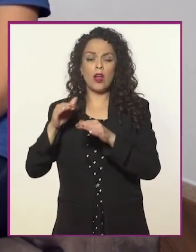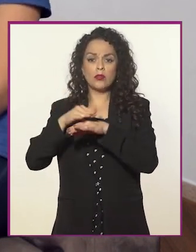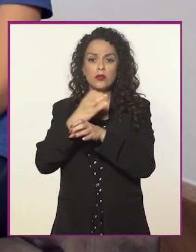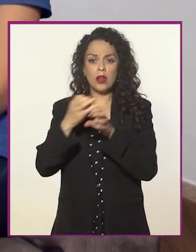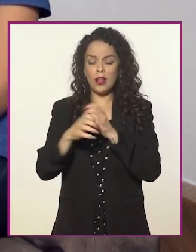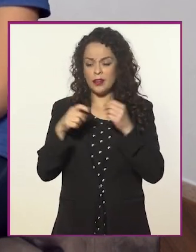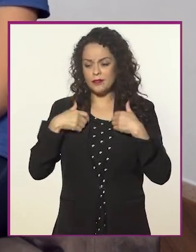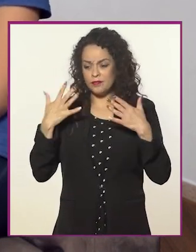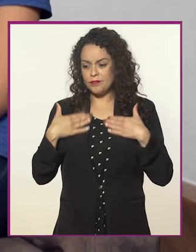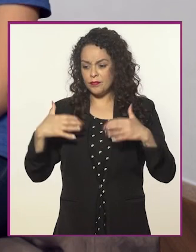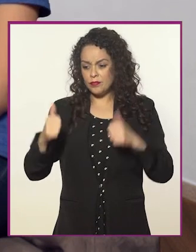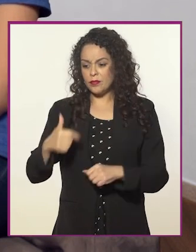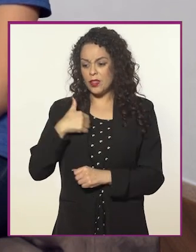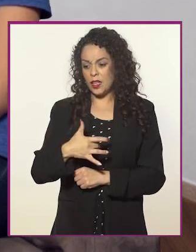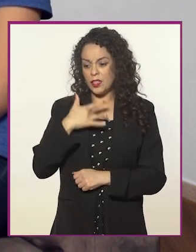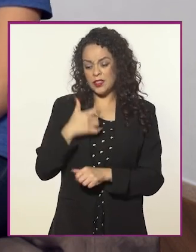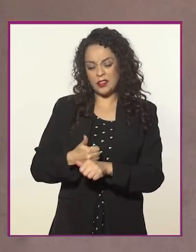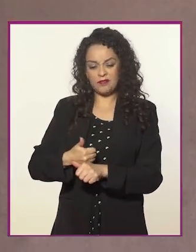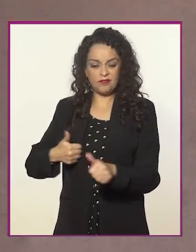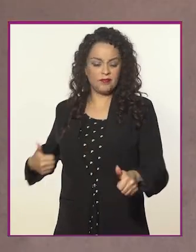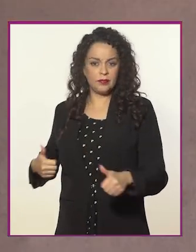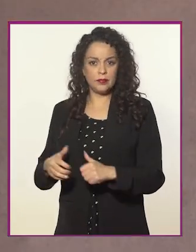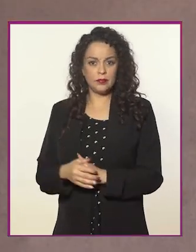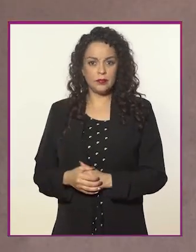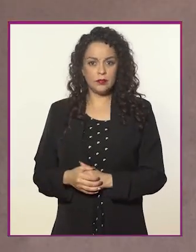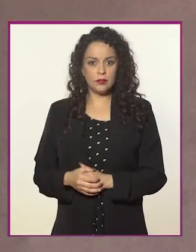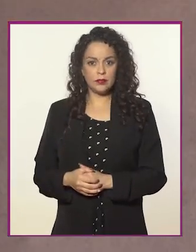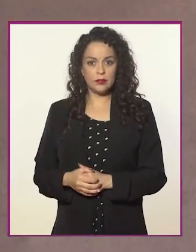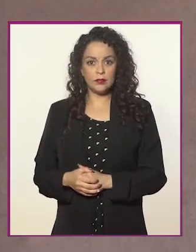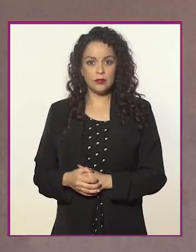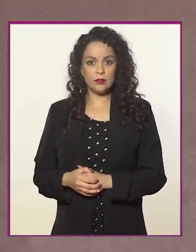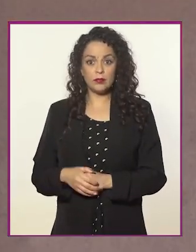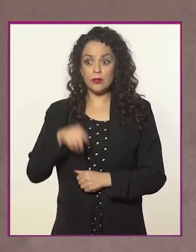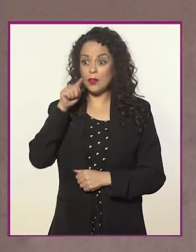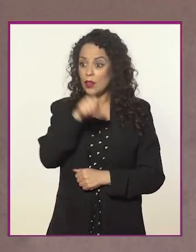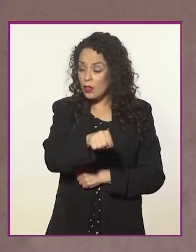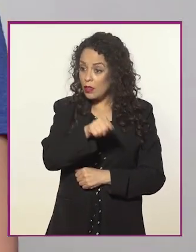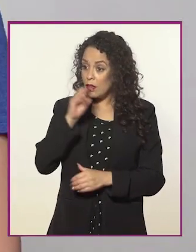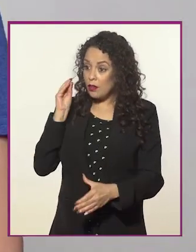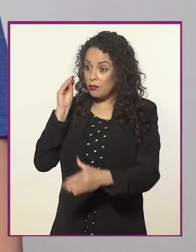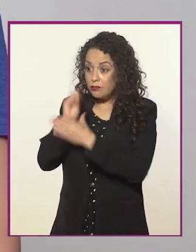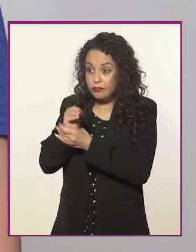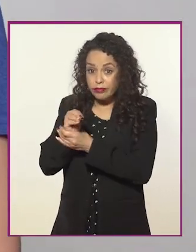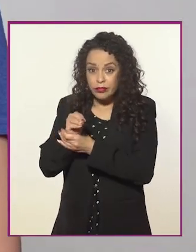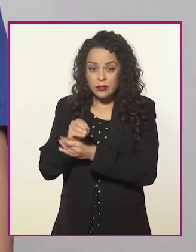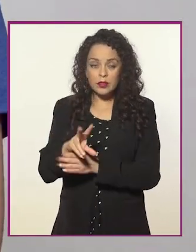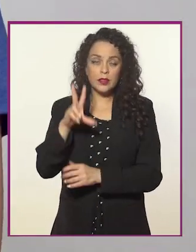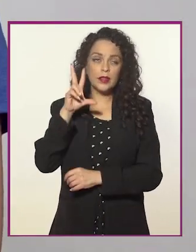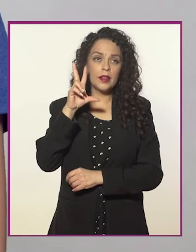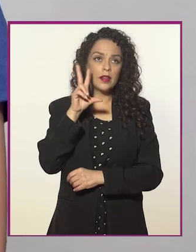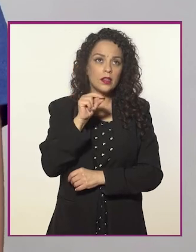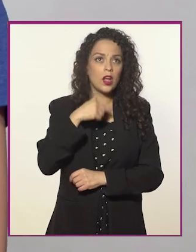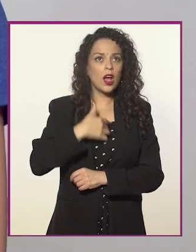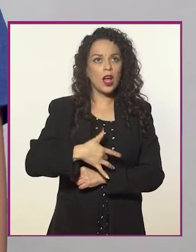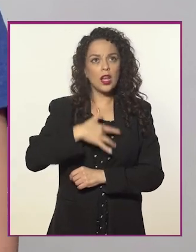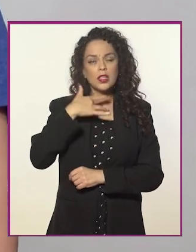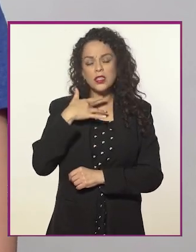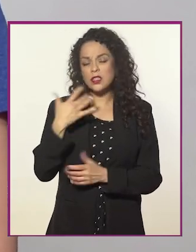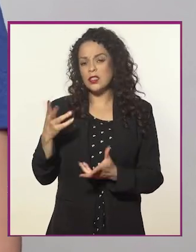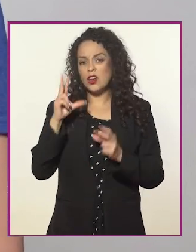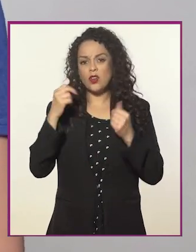cosas que no entendí y me sentí relegada. ¿Te hicieron la ley del gelator? No, te digo que me sentí fuera